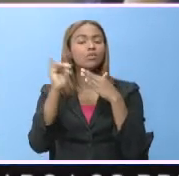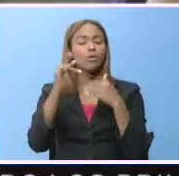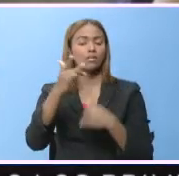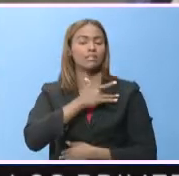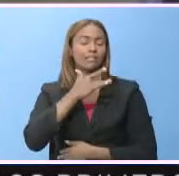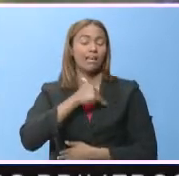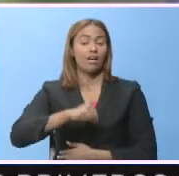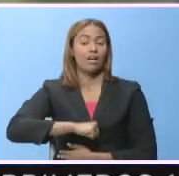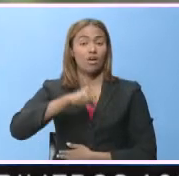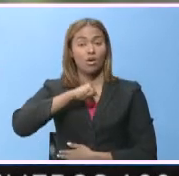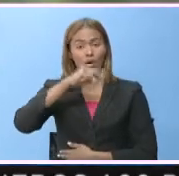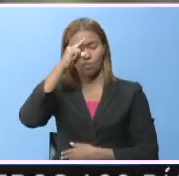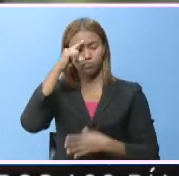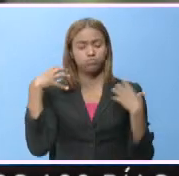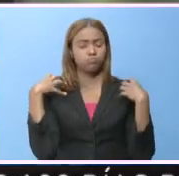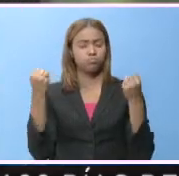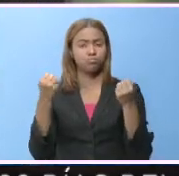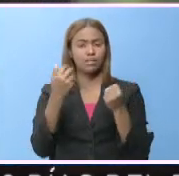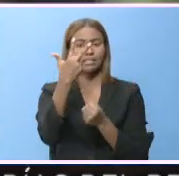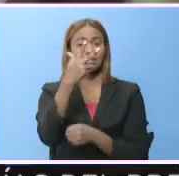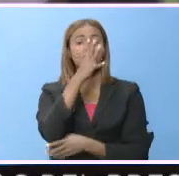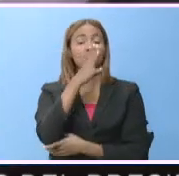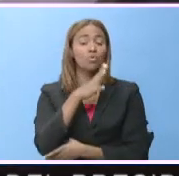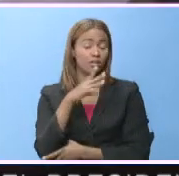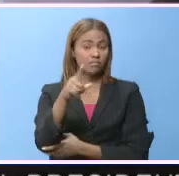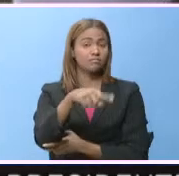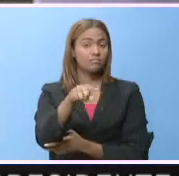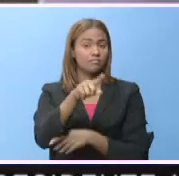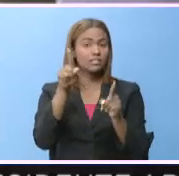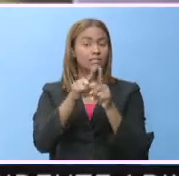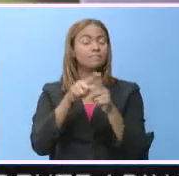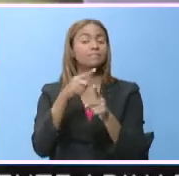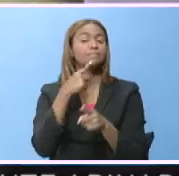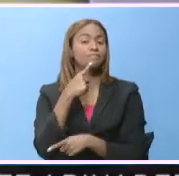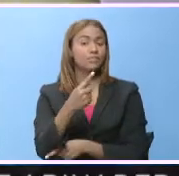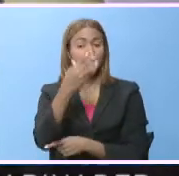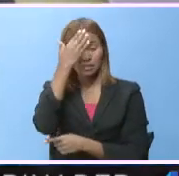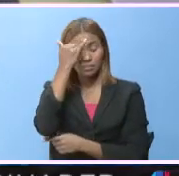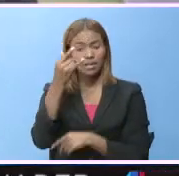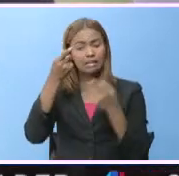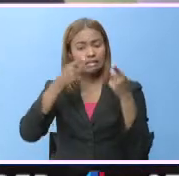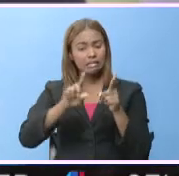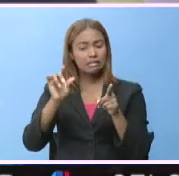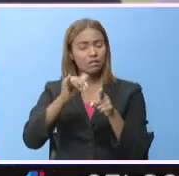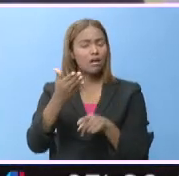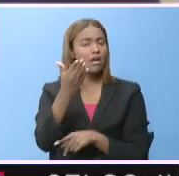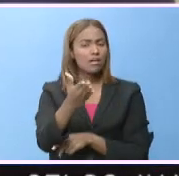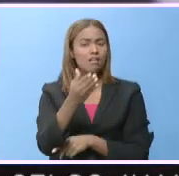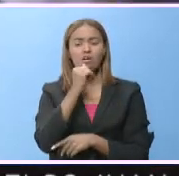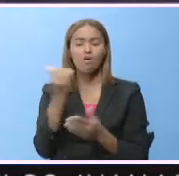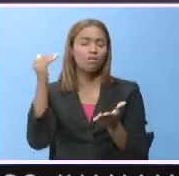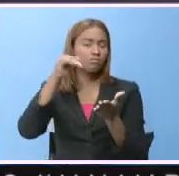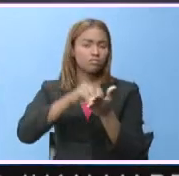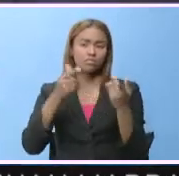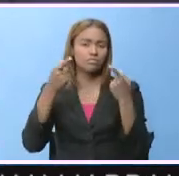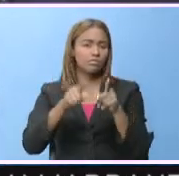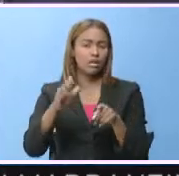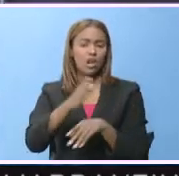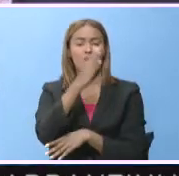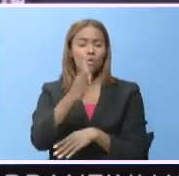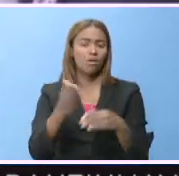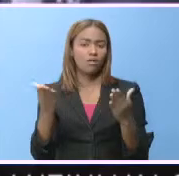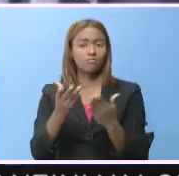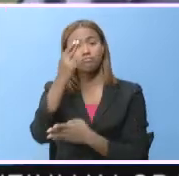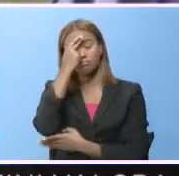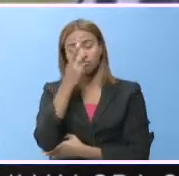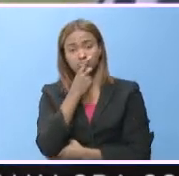sentir orgullo por la valentía de las tres mujeres y abogó porque hechos como este no se repitan jamás en el